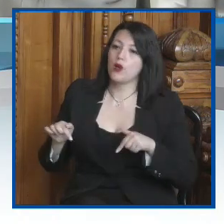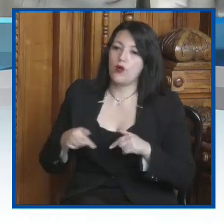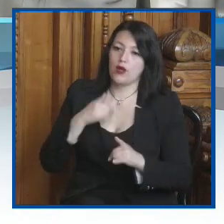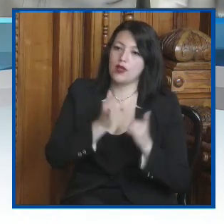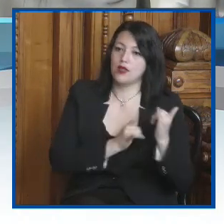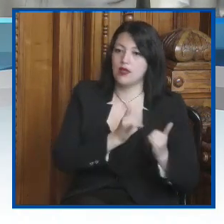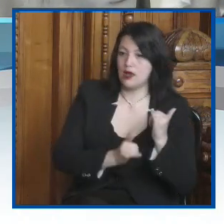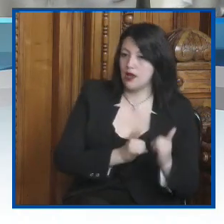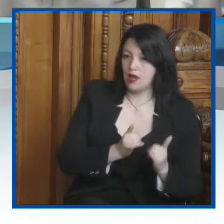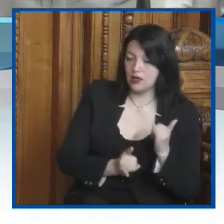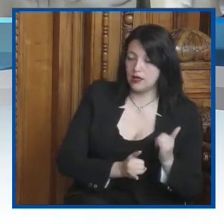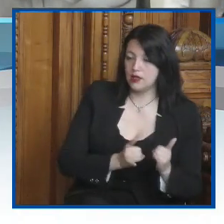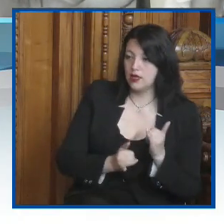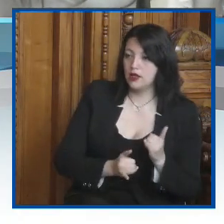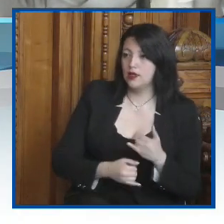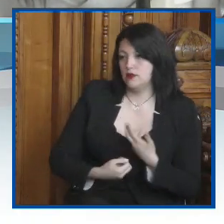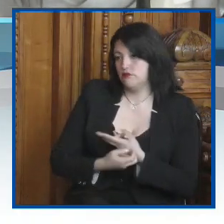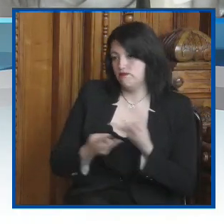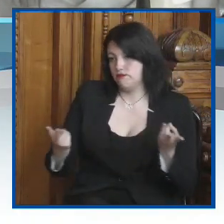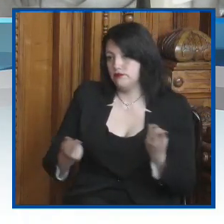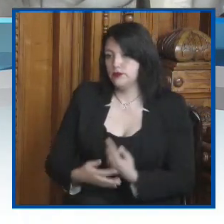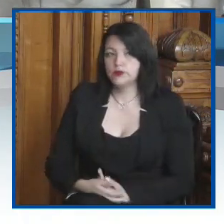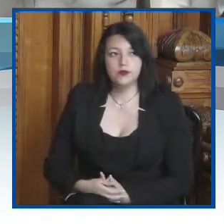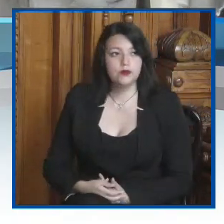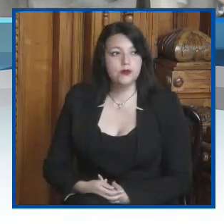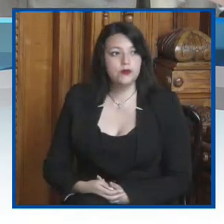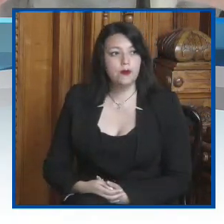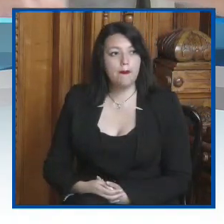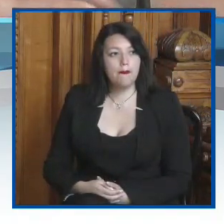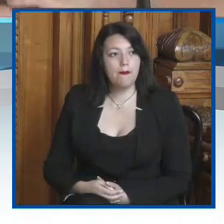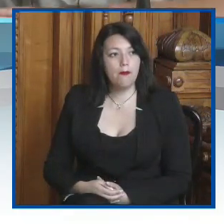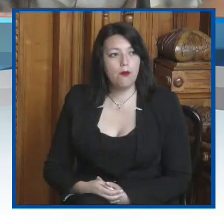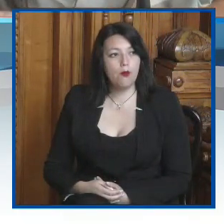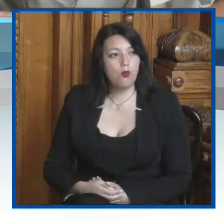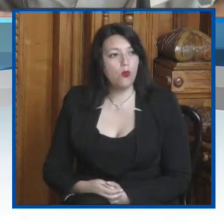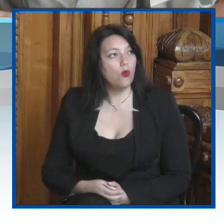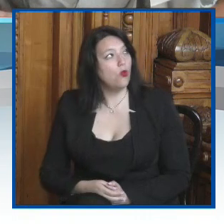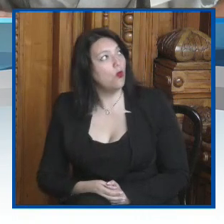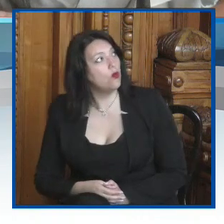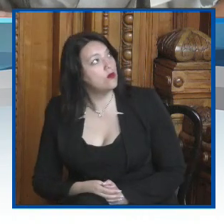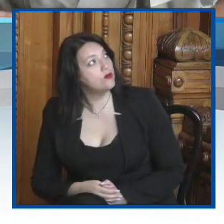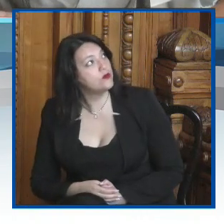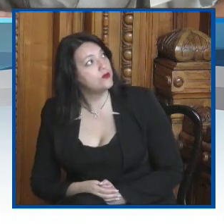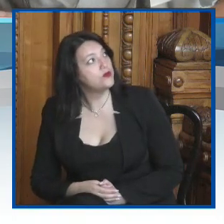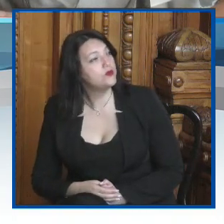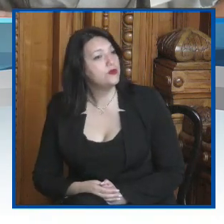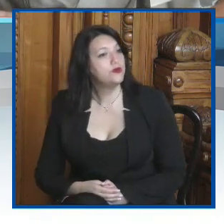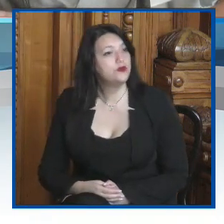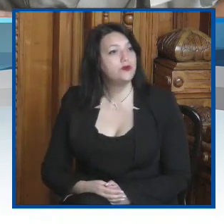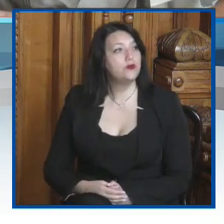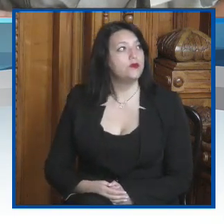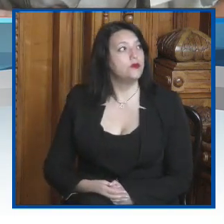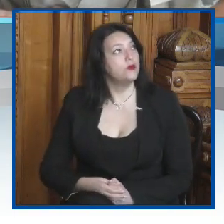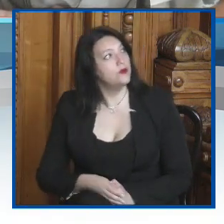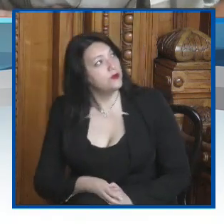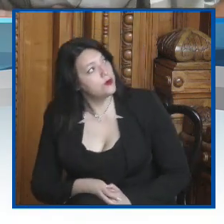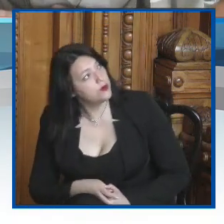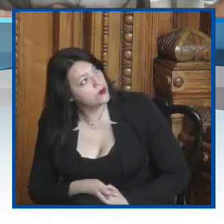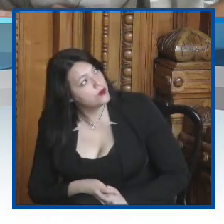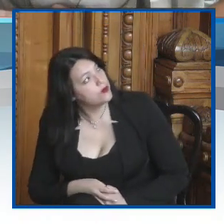tenemos así que al que le interese, después si nos sigue, lo va a poder tener.